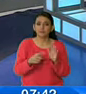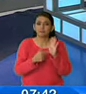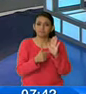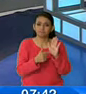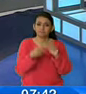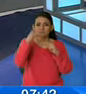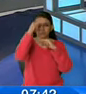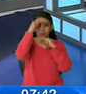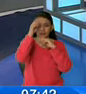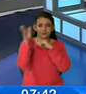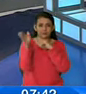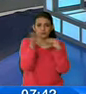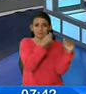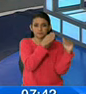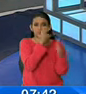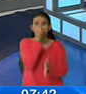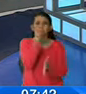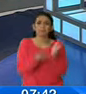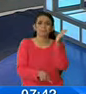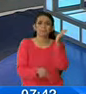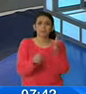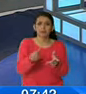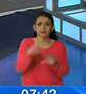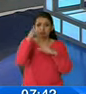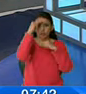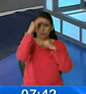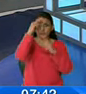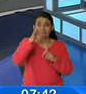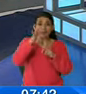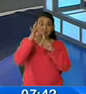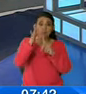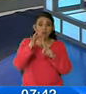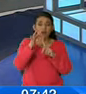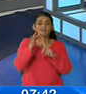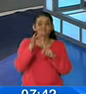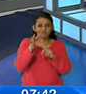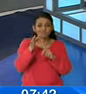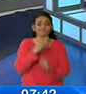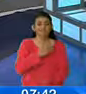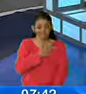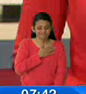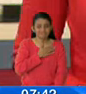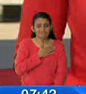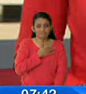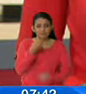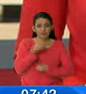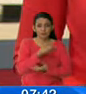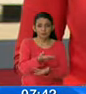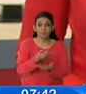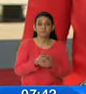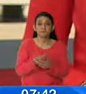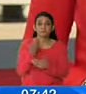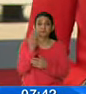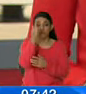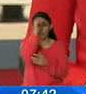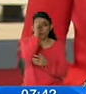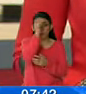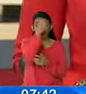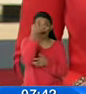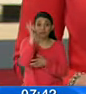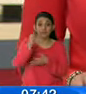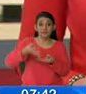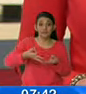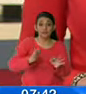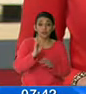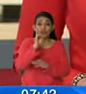tipo de noticias, las novedades detrás de esta noticia principal, y lamentablemente tenemos que contarles esto. La tarde del domingo 19 de febrero,